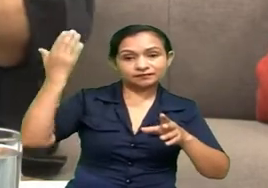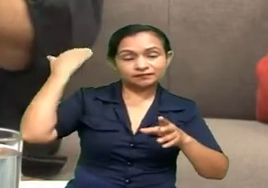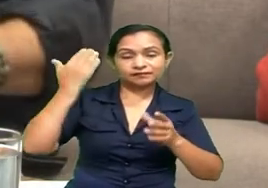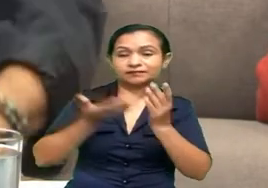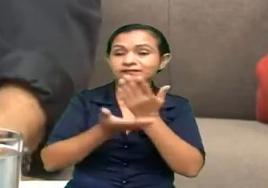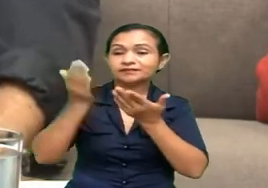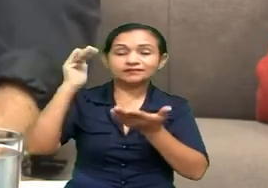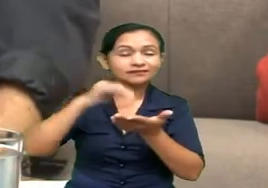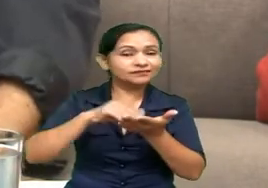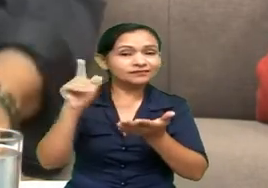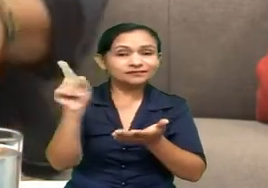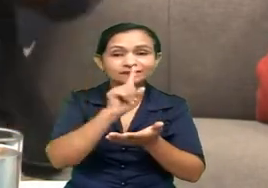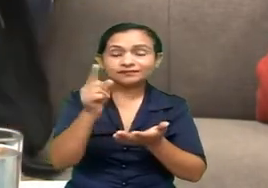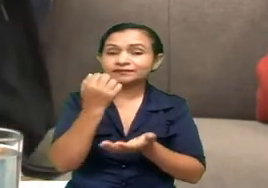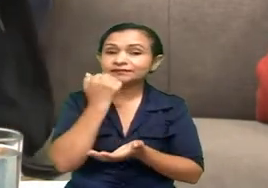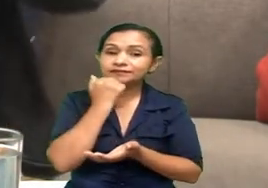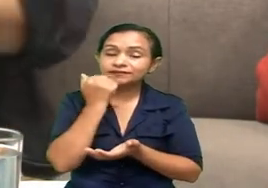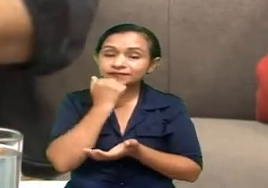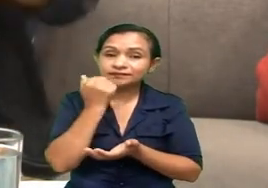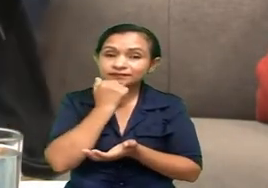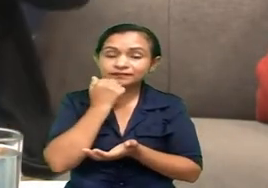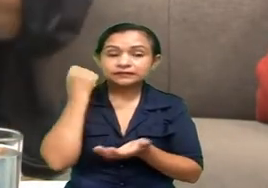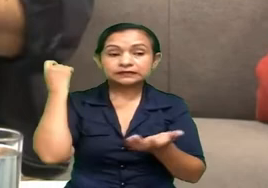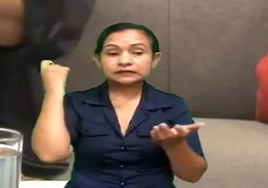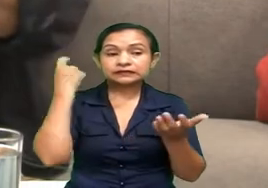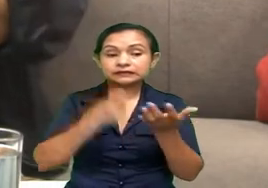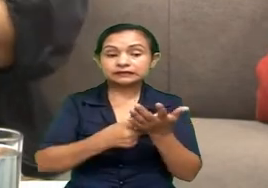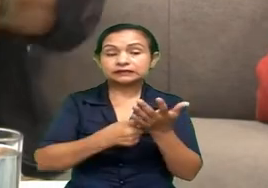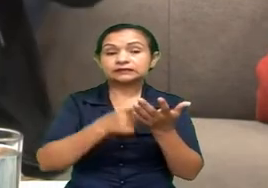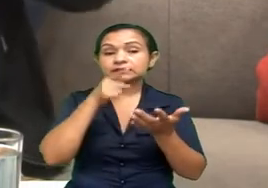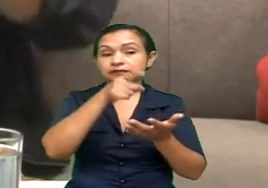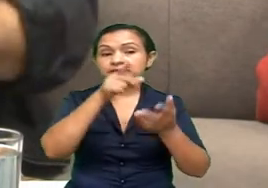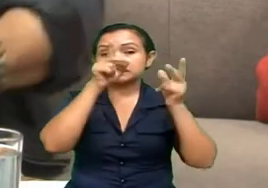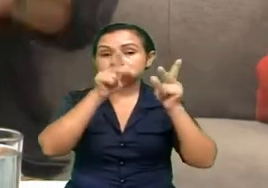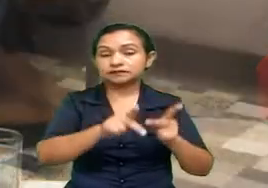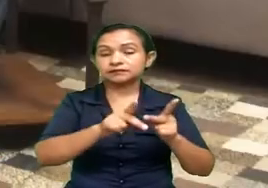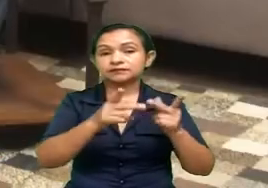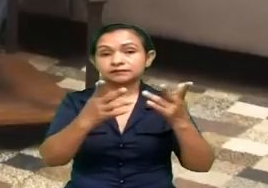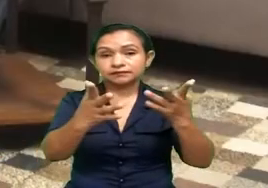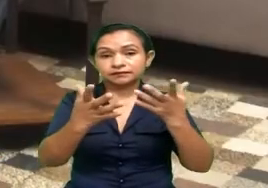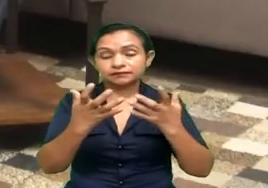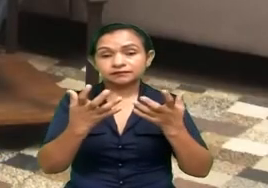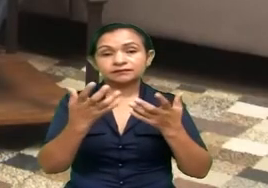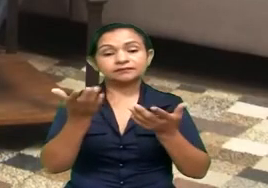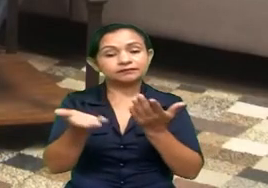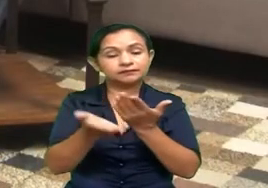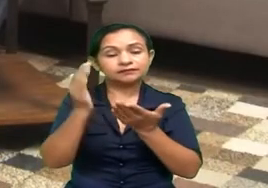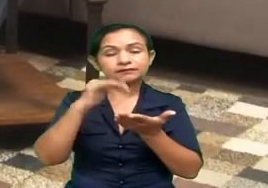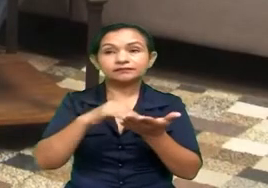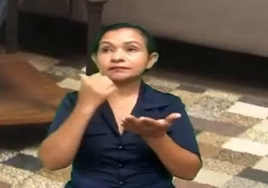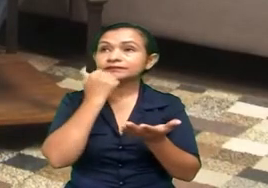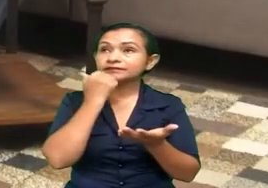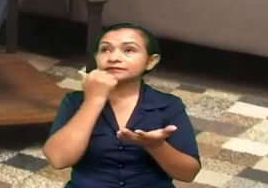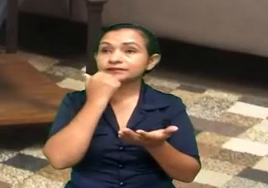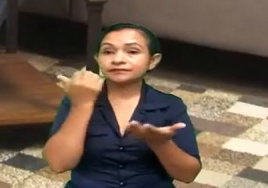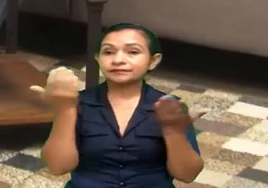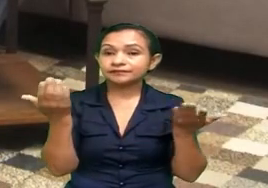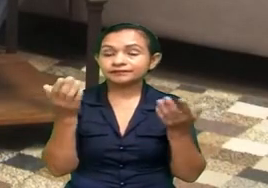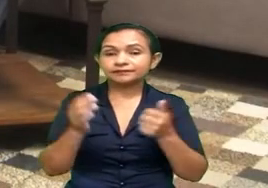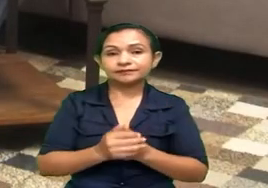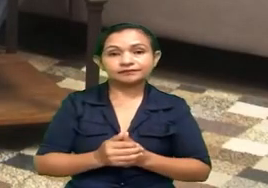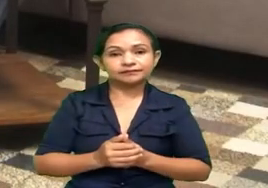volver a cometer esos errores o para sancionar en su momento a los que quieran cometer esos errores. Claro, porque no estaban aquí,